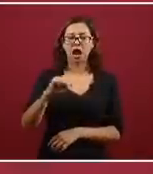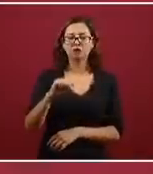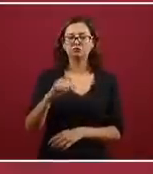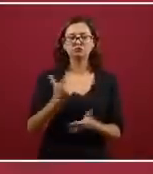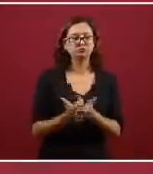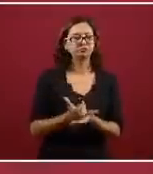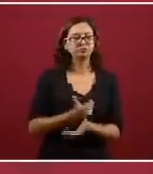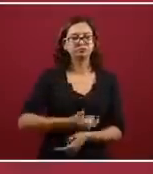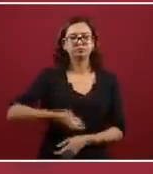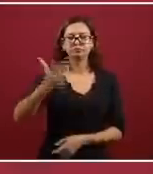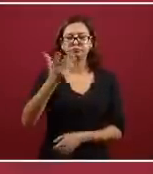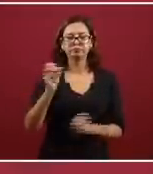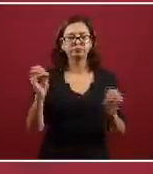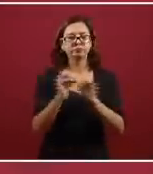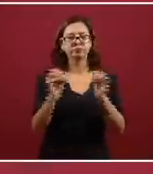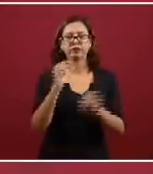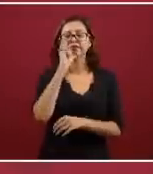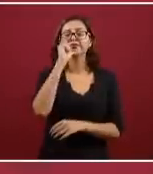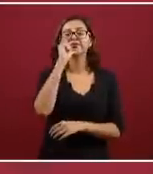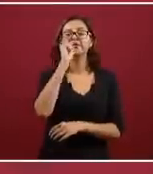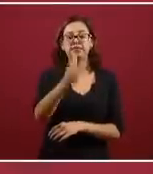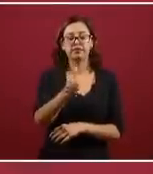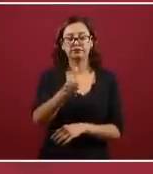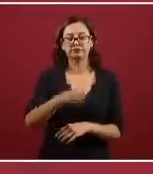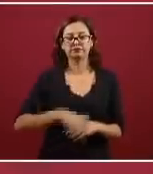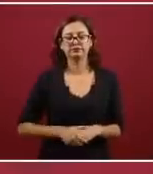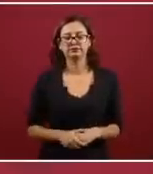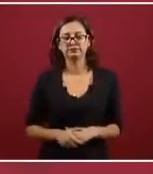No aumentan en términos reales.